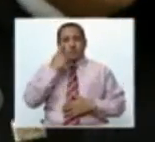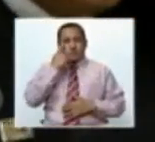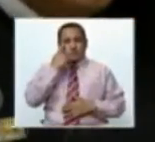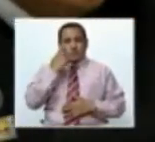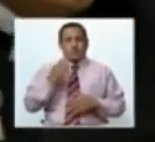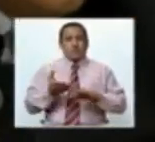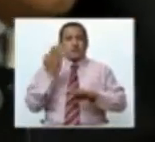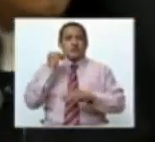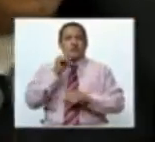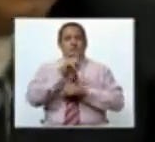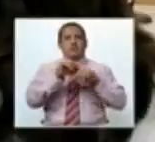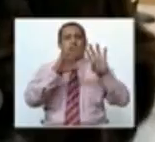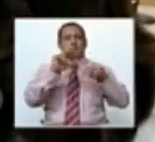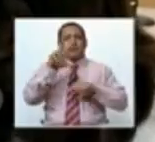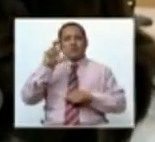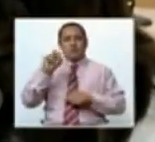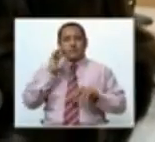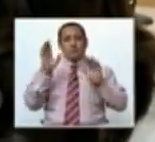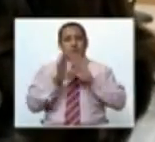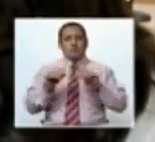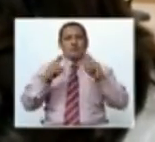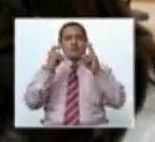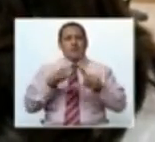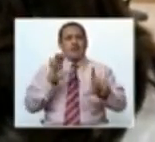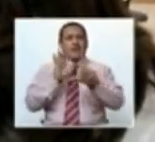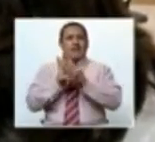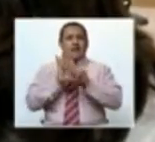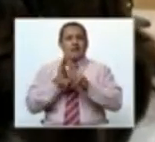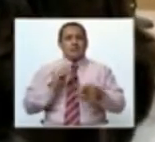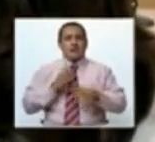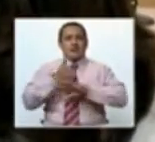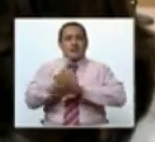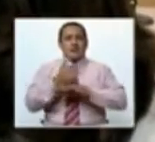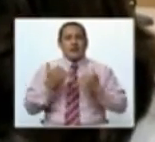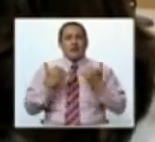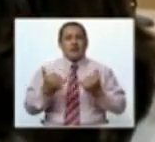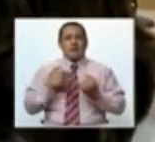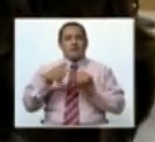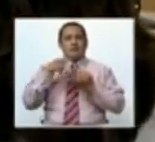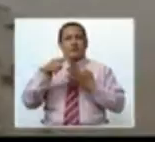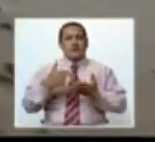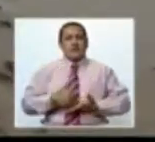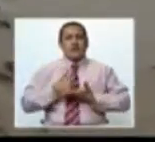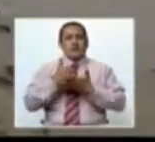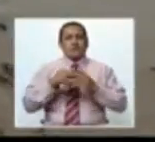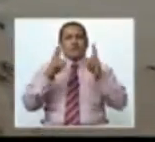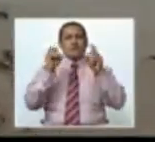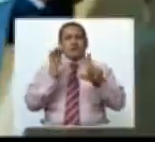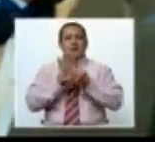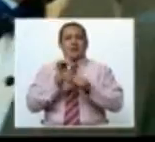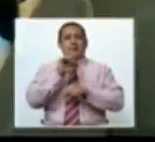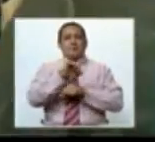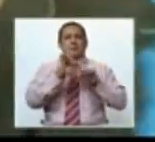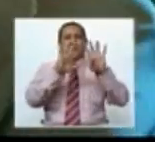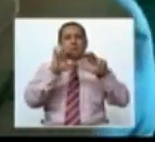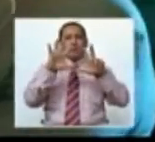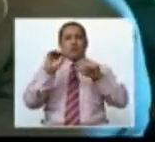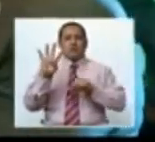reconocido socialmente desde 1930 y de carácter obligatorio para acceder a una serie de consideraciones legales